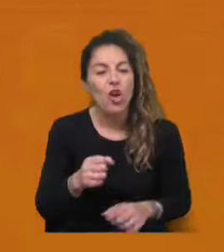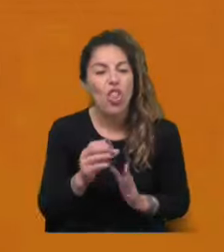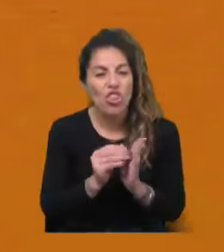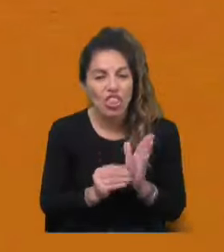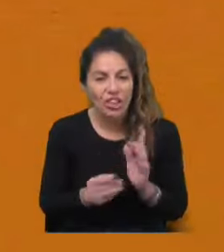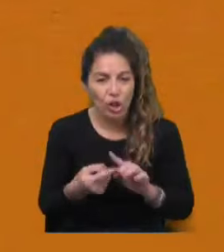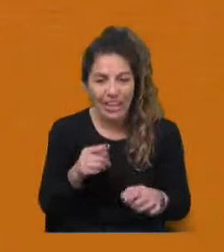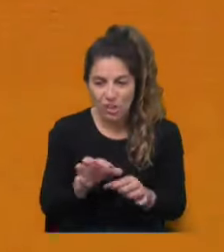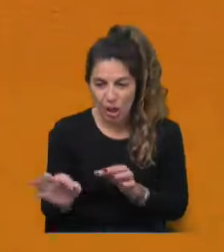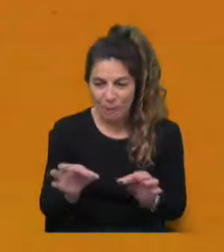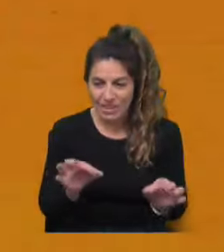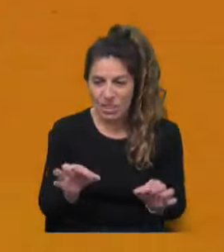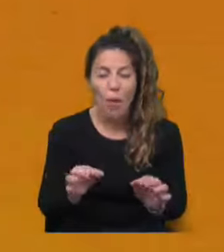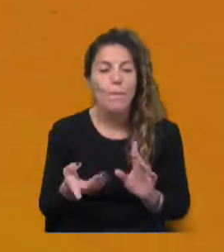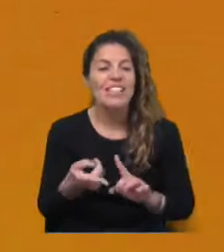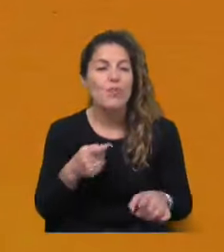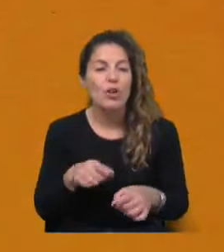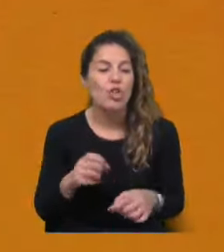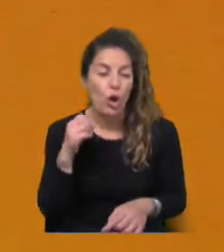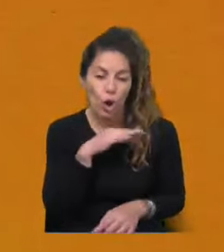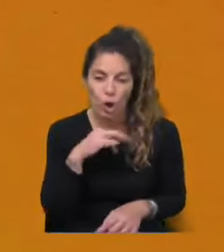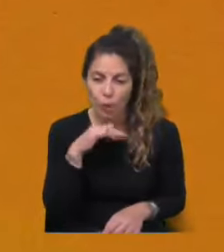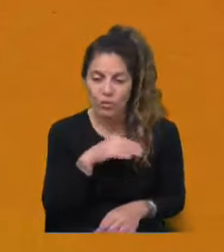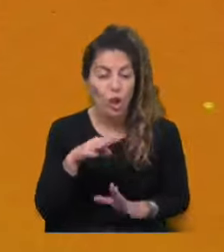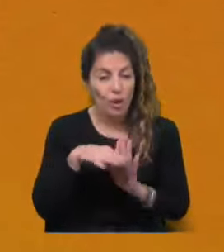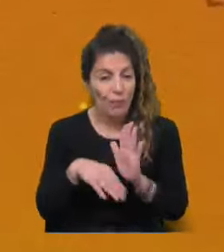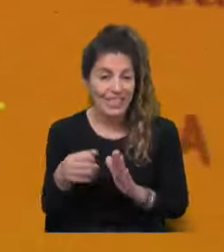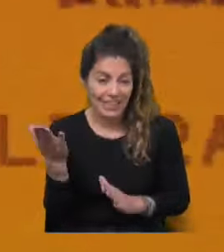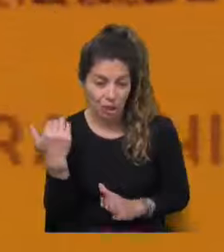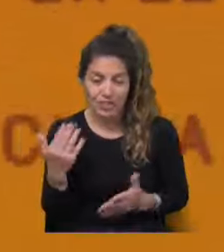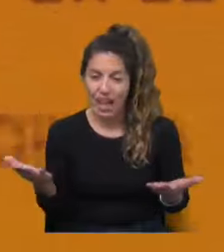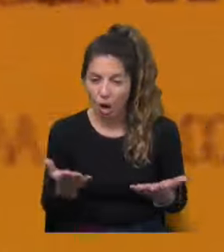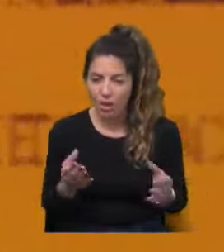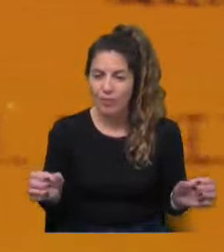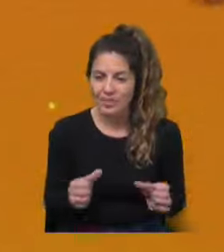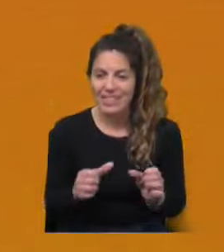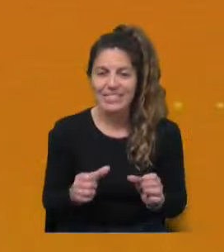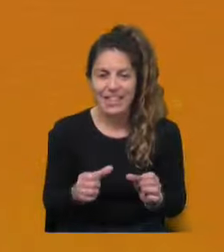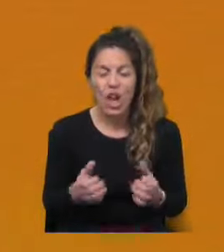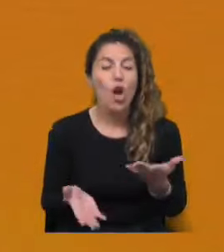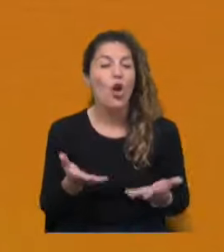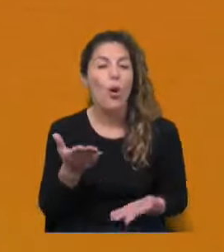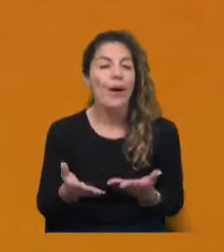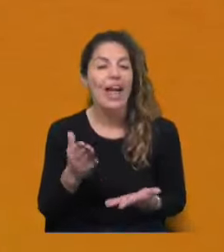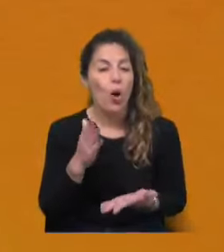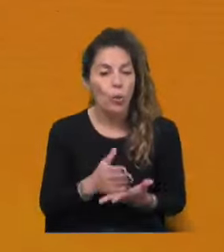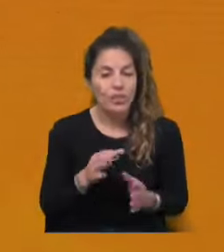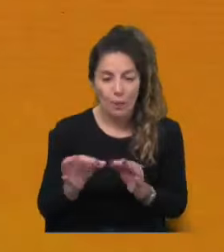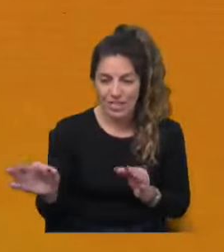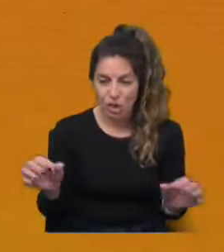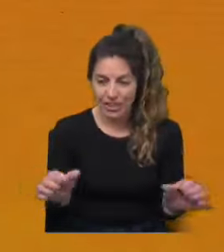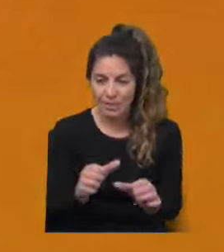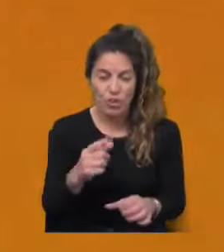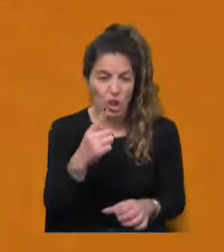relación a esta medición, más en vinculación con corrupción en programas anteriores. Ahora lo vamos a hacer también en clave comparada entre esta última medición que hicimos